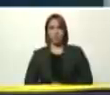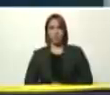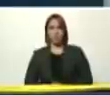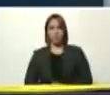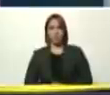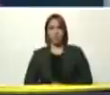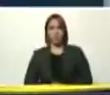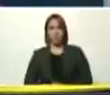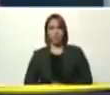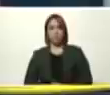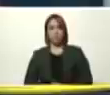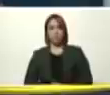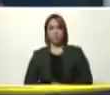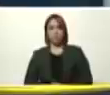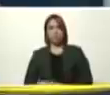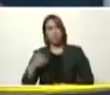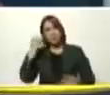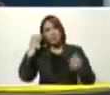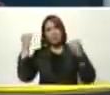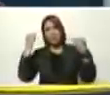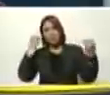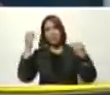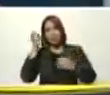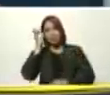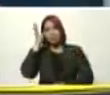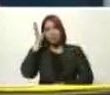Esto es una idea que a mí me surgió